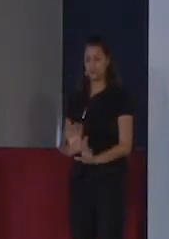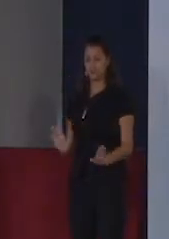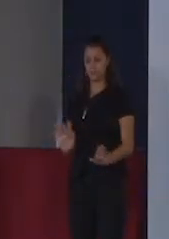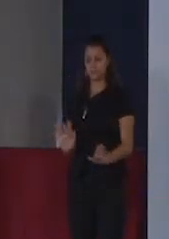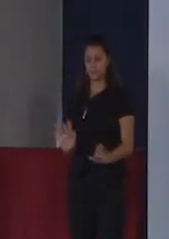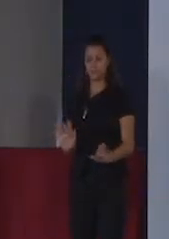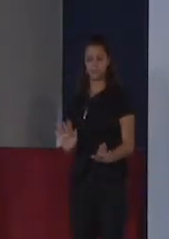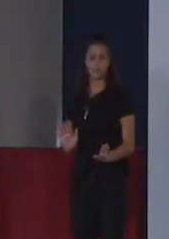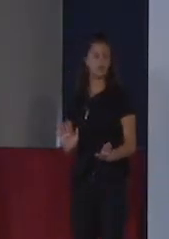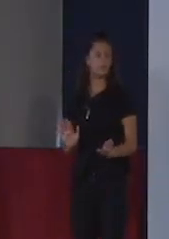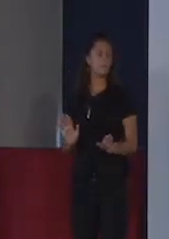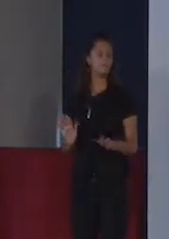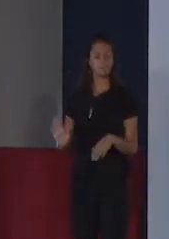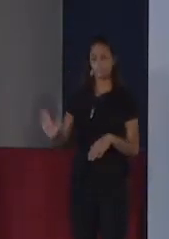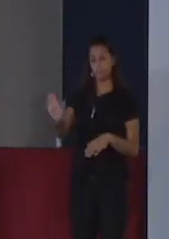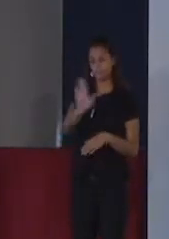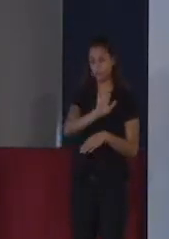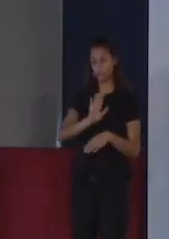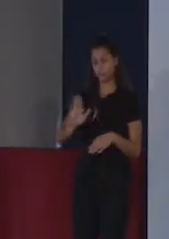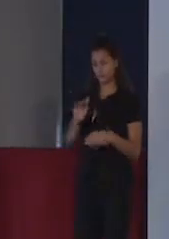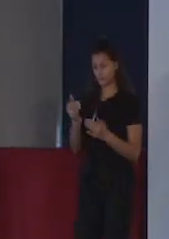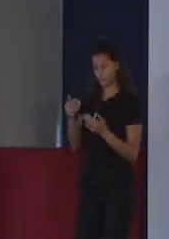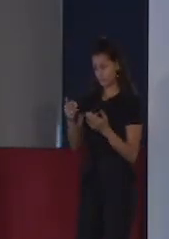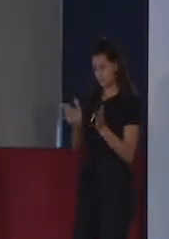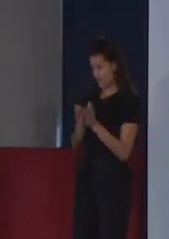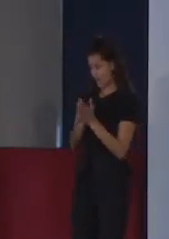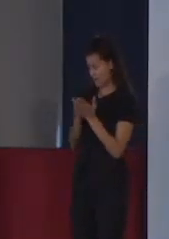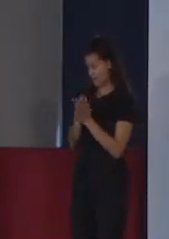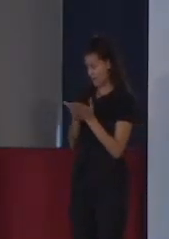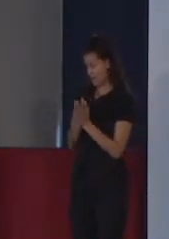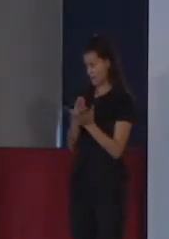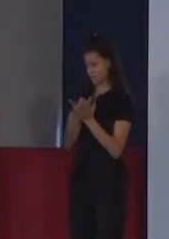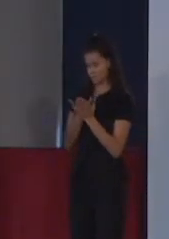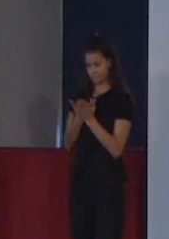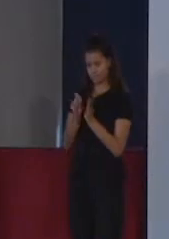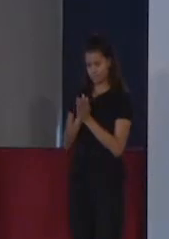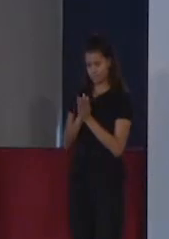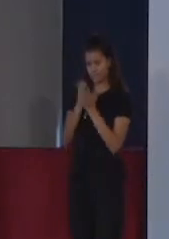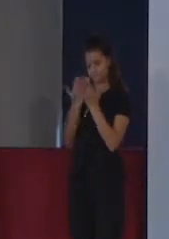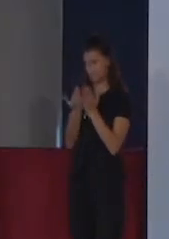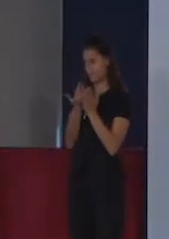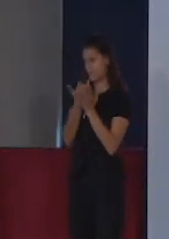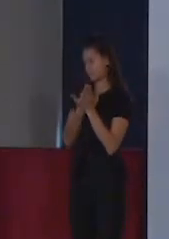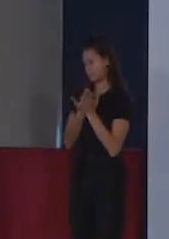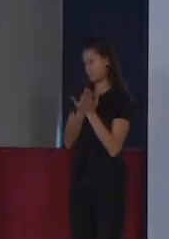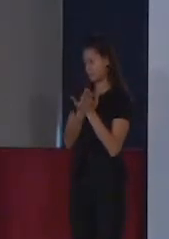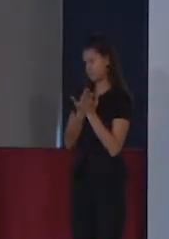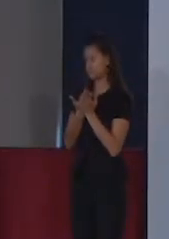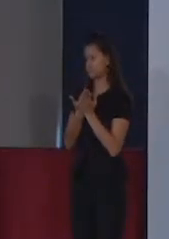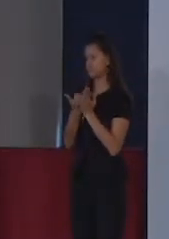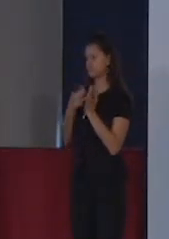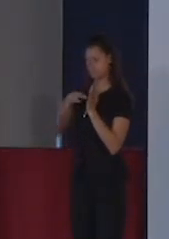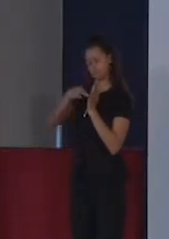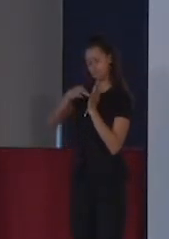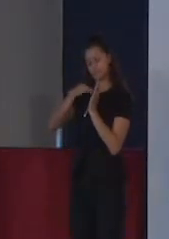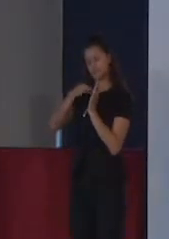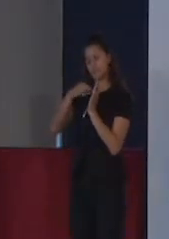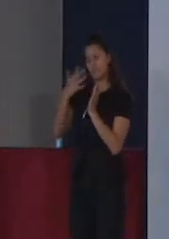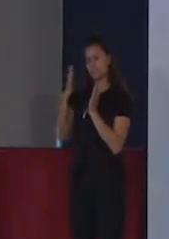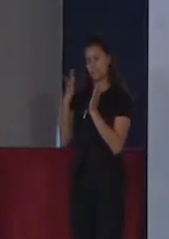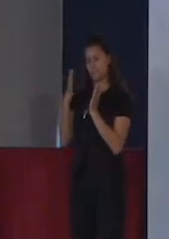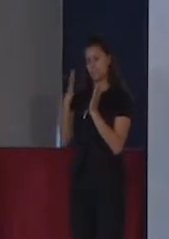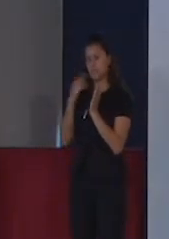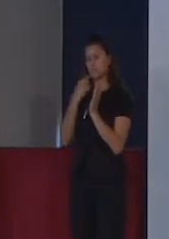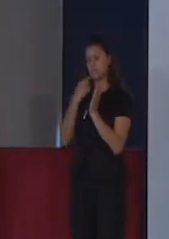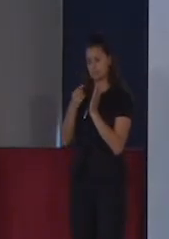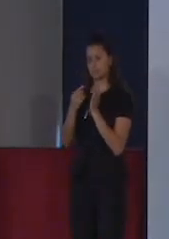refrigerio. Ustedes encontrarán en sus carpeticas, ustedes se dan cuenta cuando abren las carpetas, encuentran una tirilla amarilla, de color amarillo,